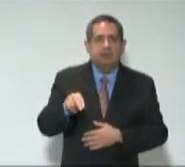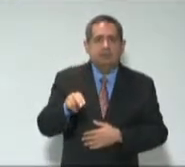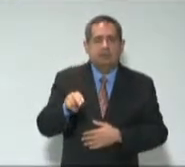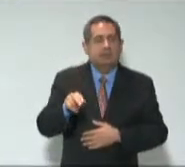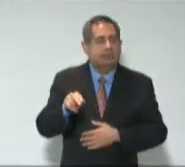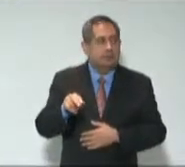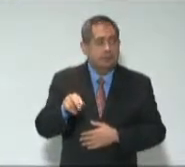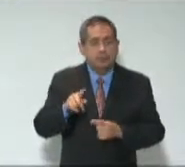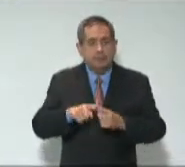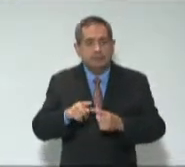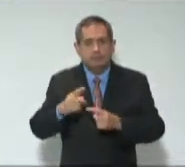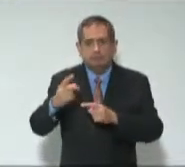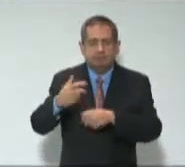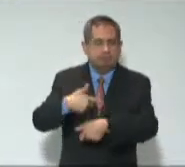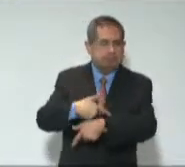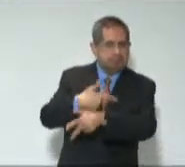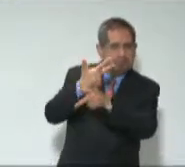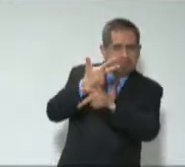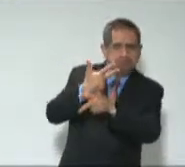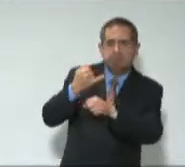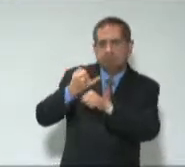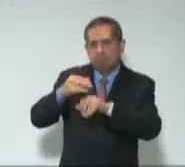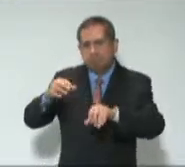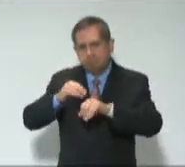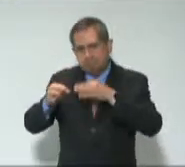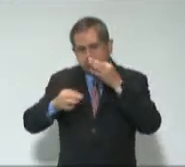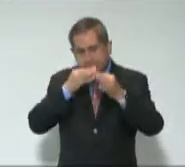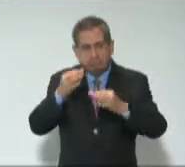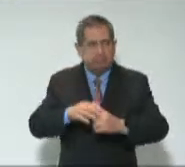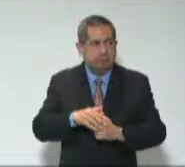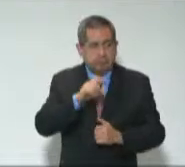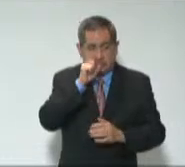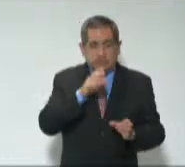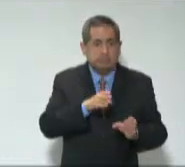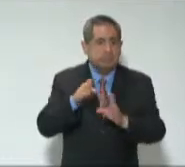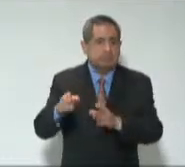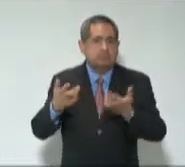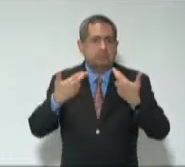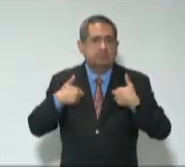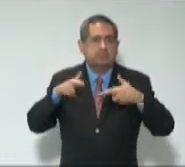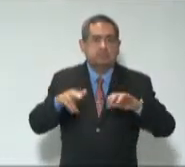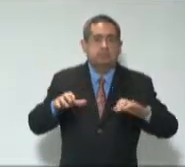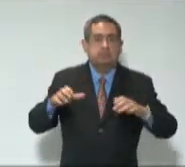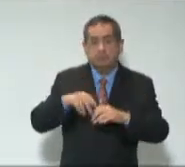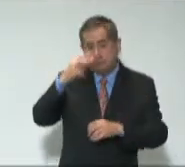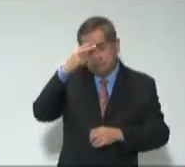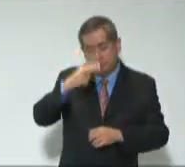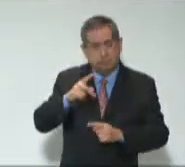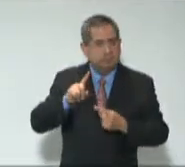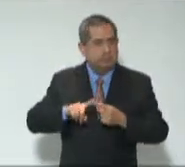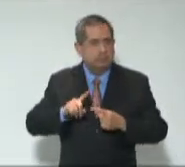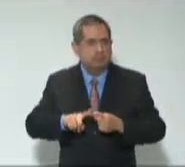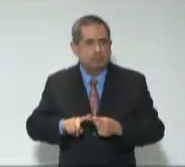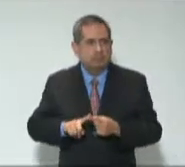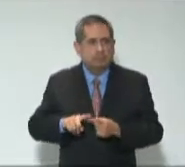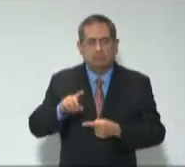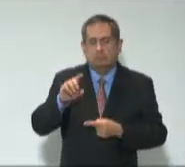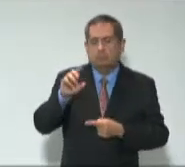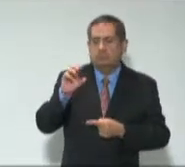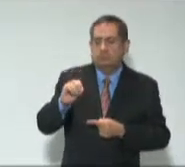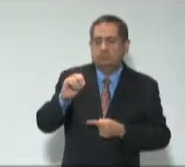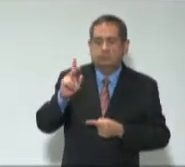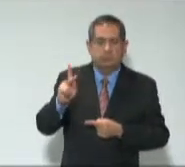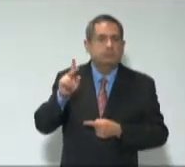acompañará vía remota así como el representante en México de la organización